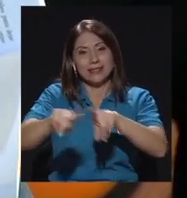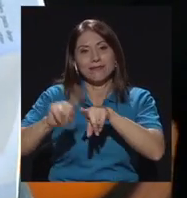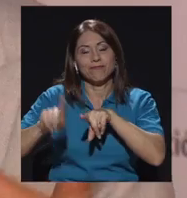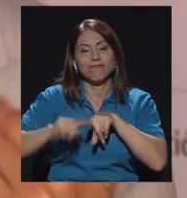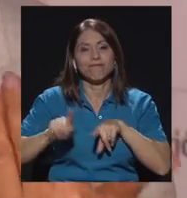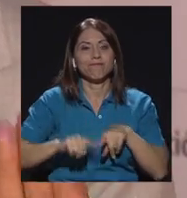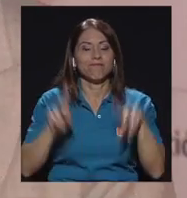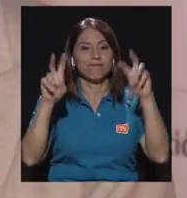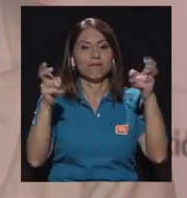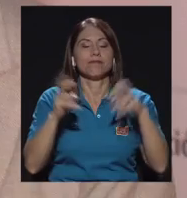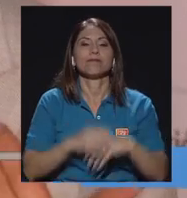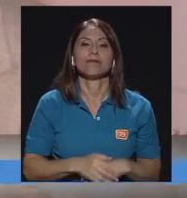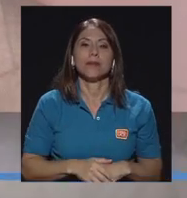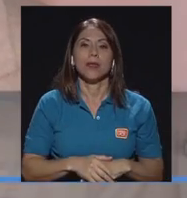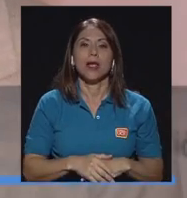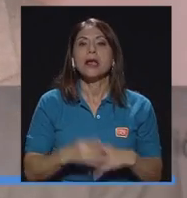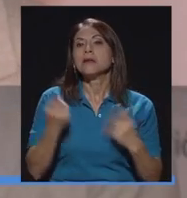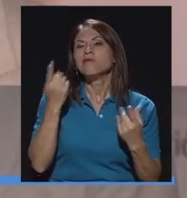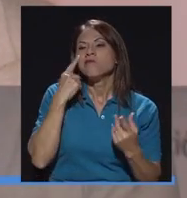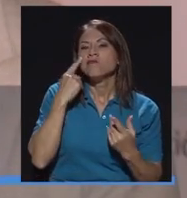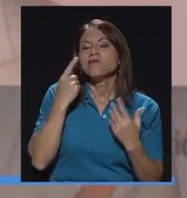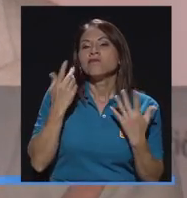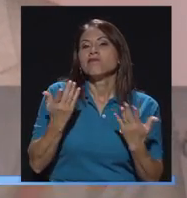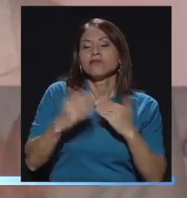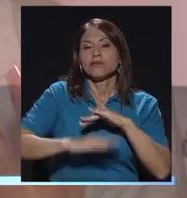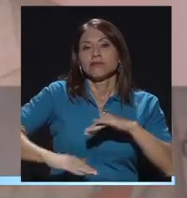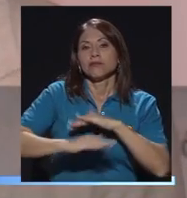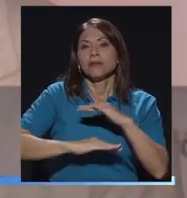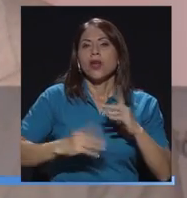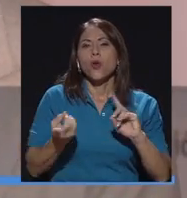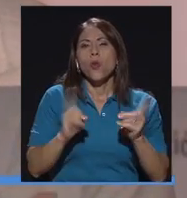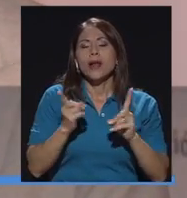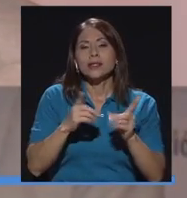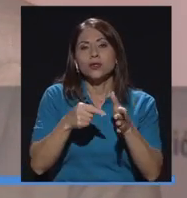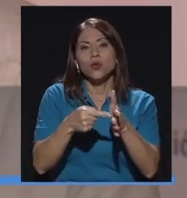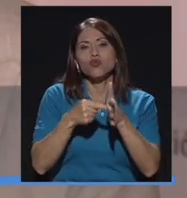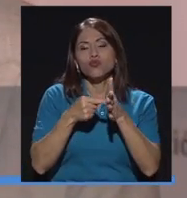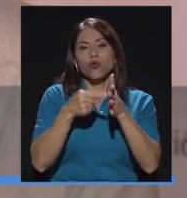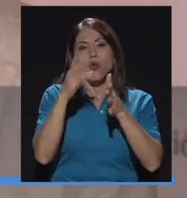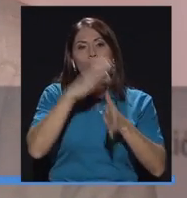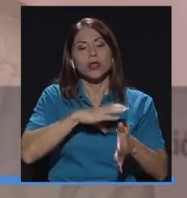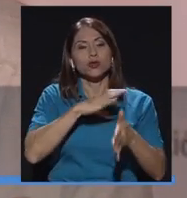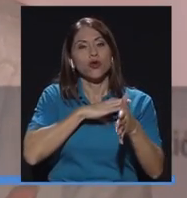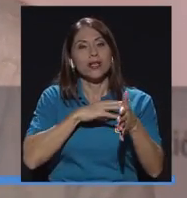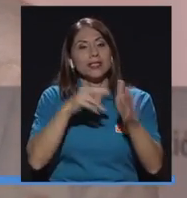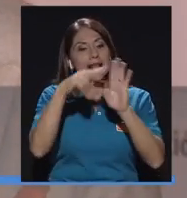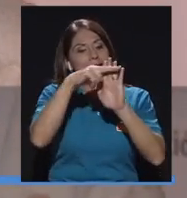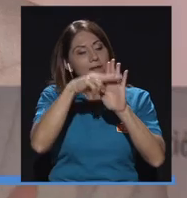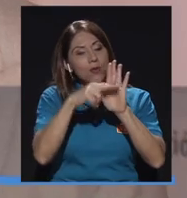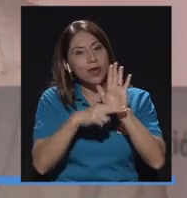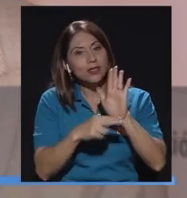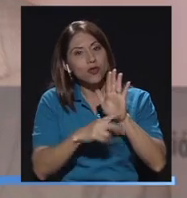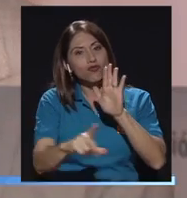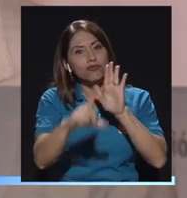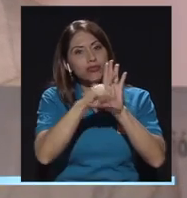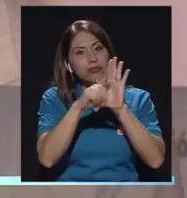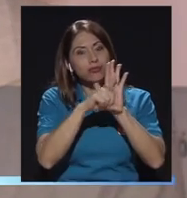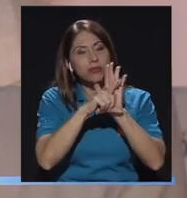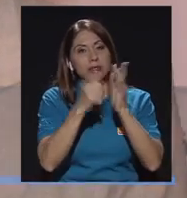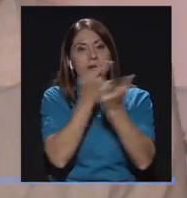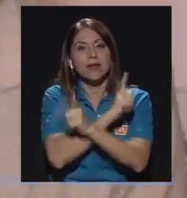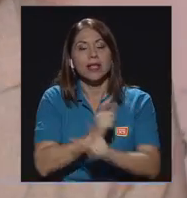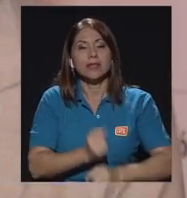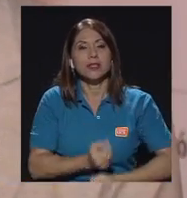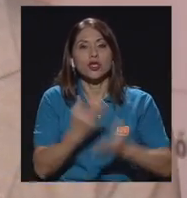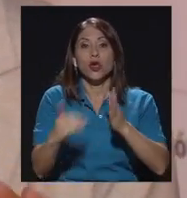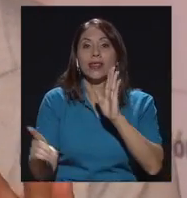Básicamente, ver cuáles son las condiciones de la regulación normativa en materia de libertad de expresión y derecho de acceso a la